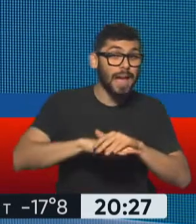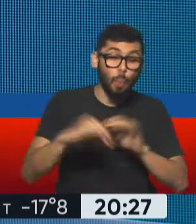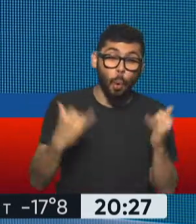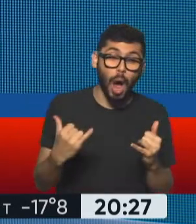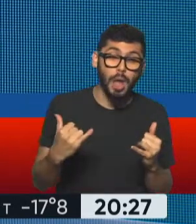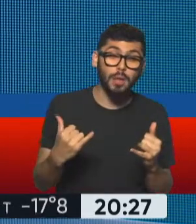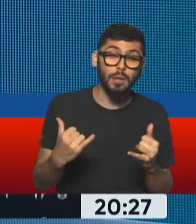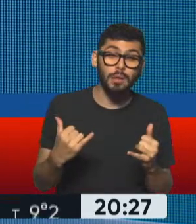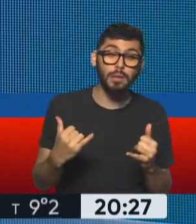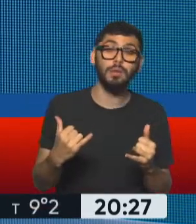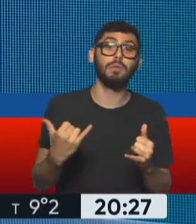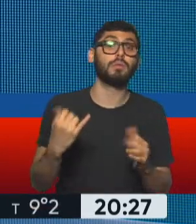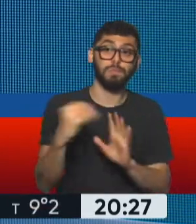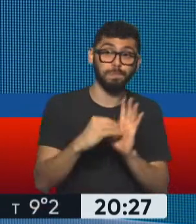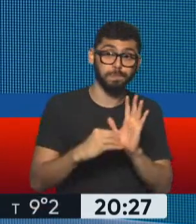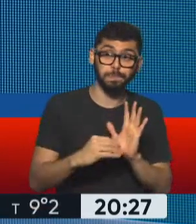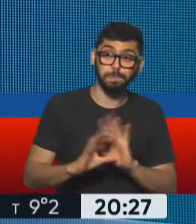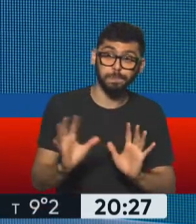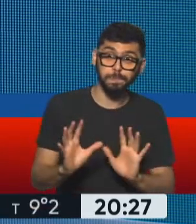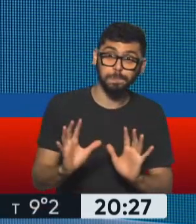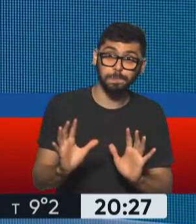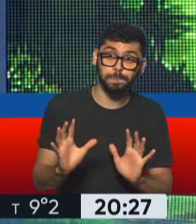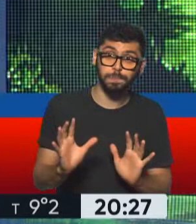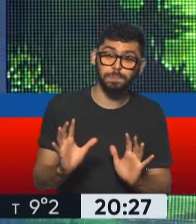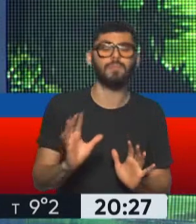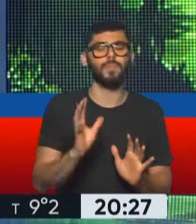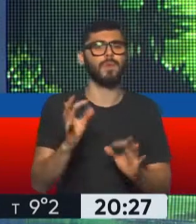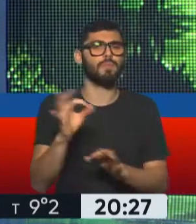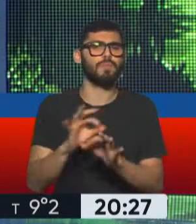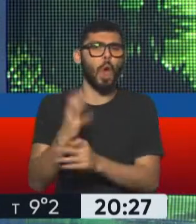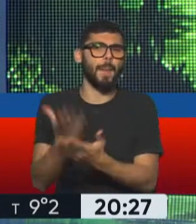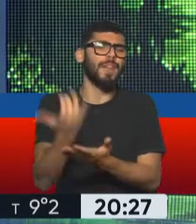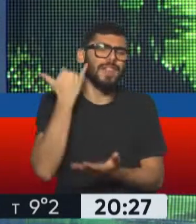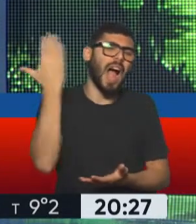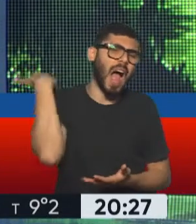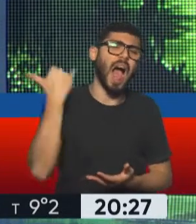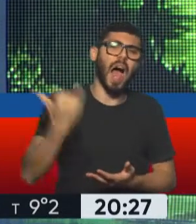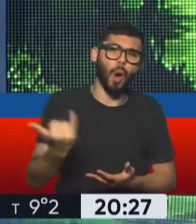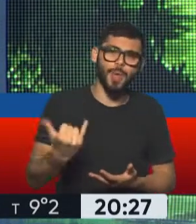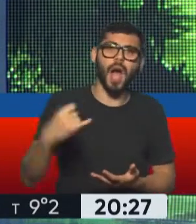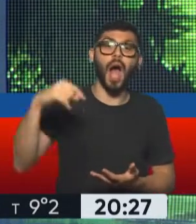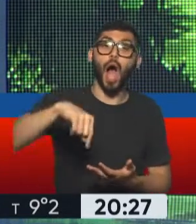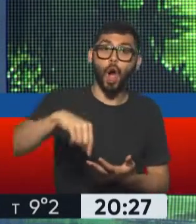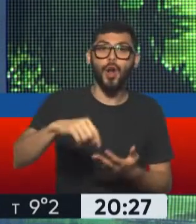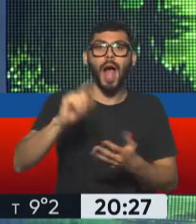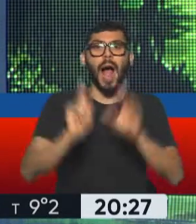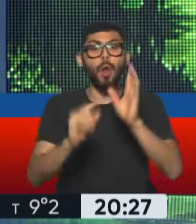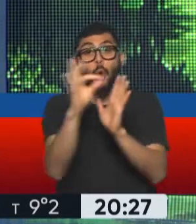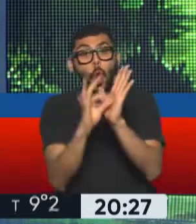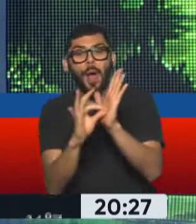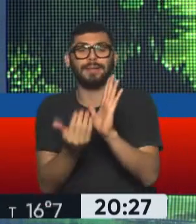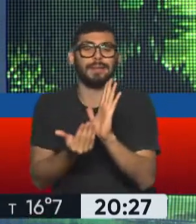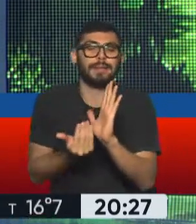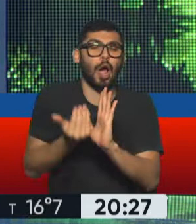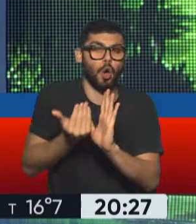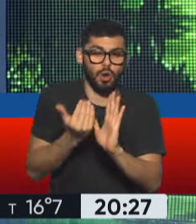¿ya han empezado a recibir empresas que se inscriben? Sí, el programa ya existía y lo que hicimos fue levantar algunos requisitos.